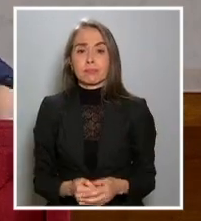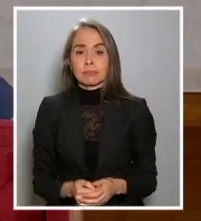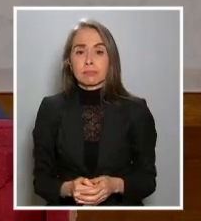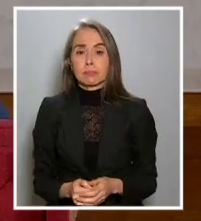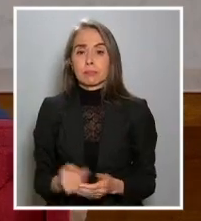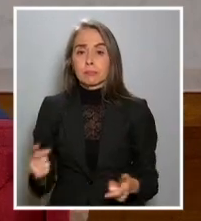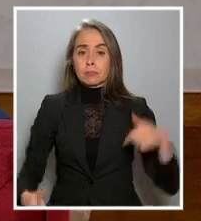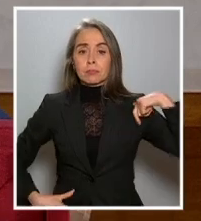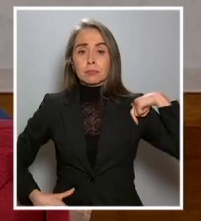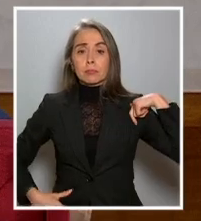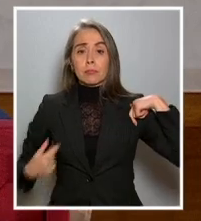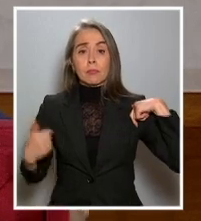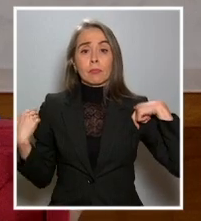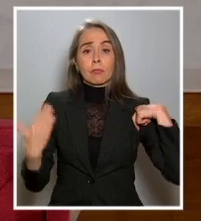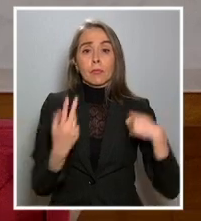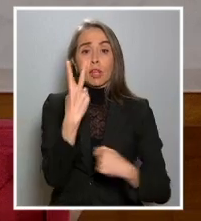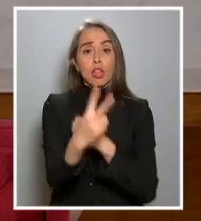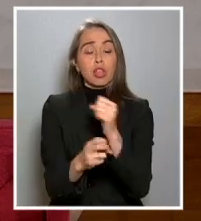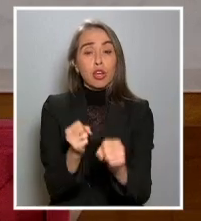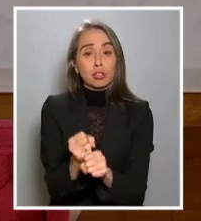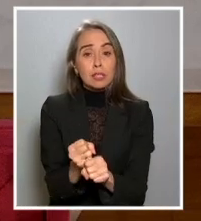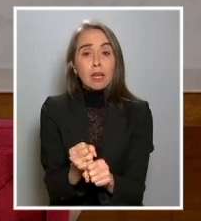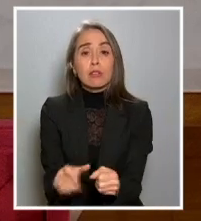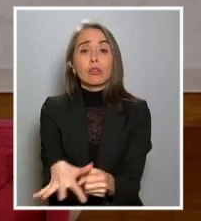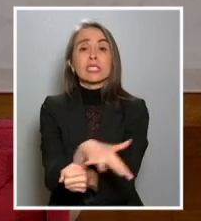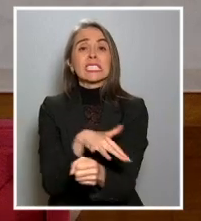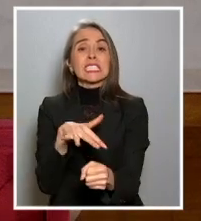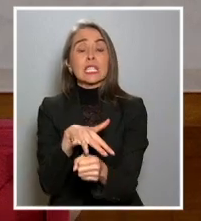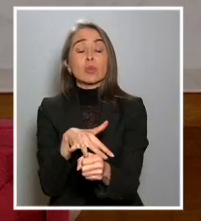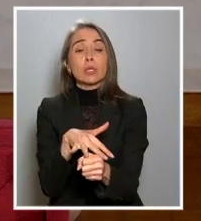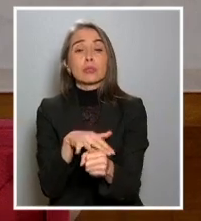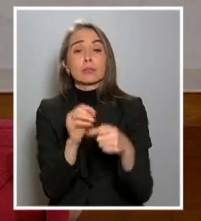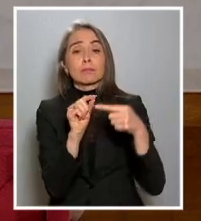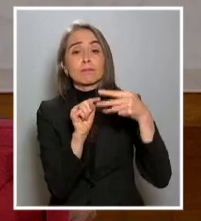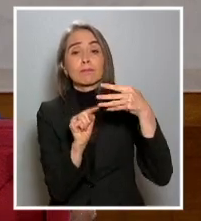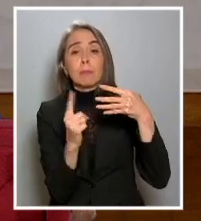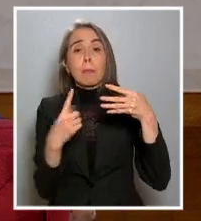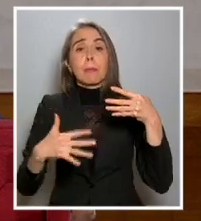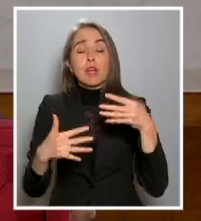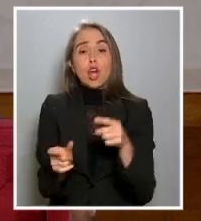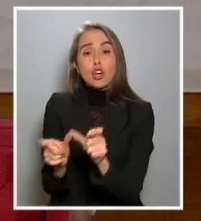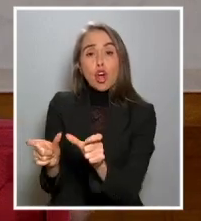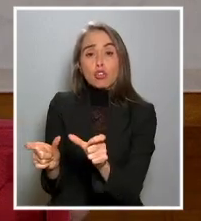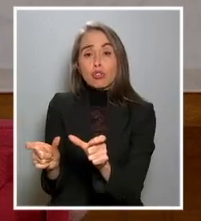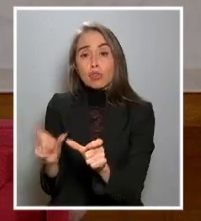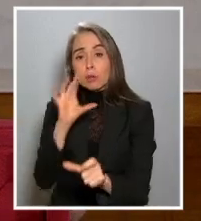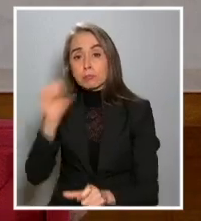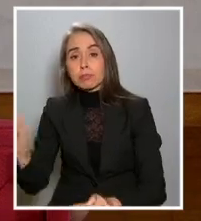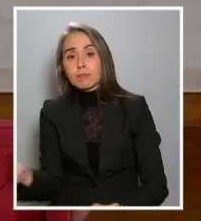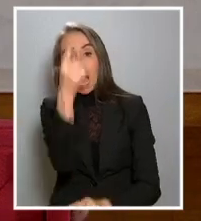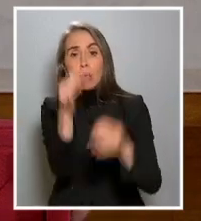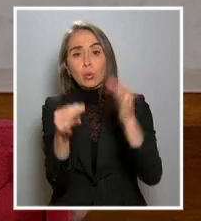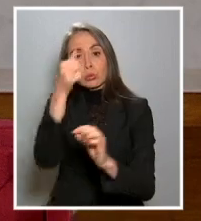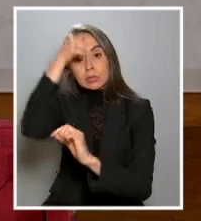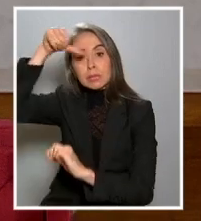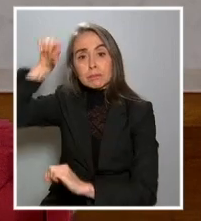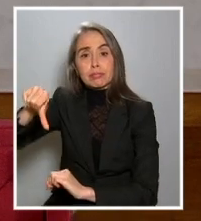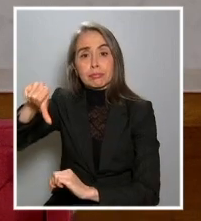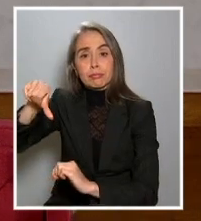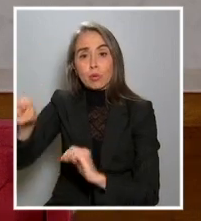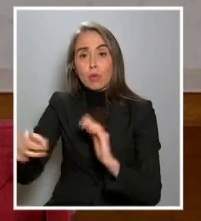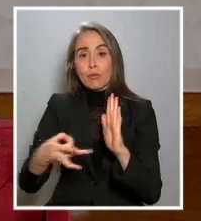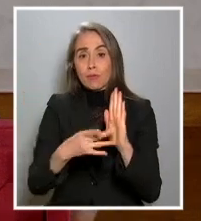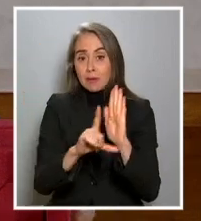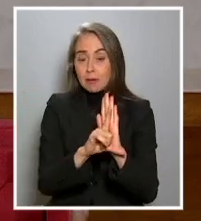En estos 2 años, por las circunstancias, hemos debido priorizar el control y la persecución y también la sanción de los